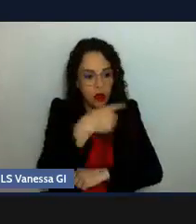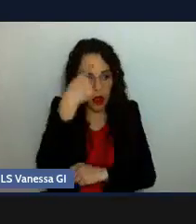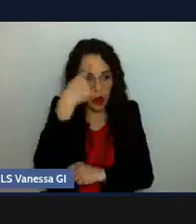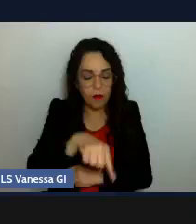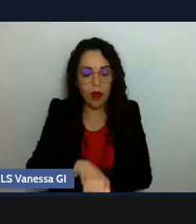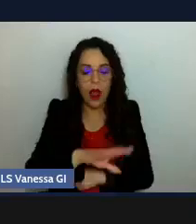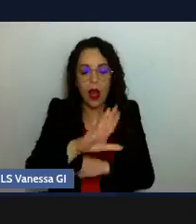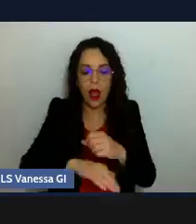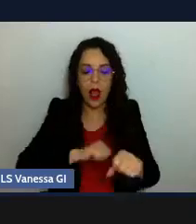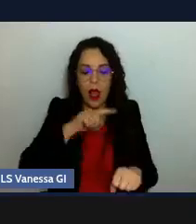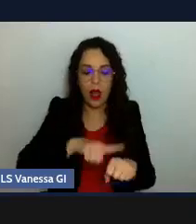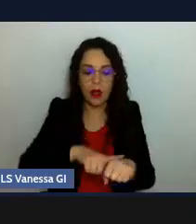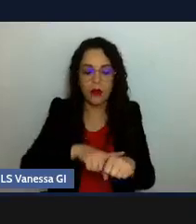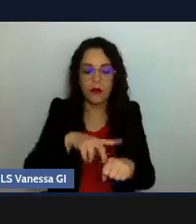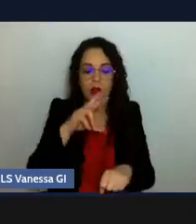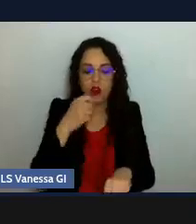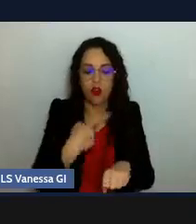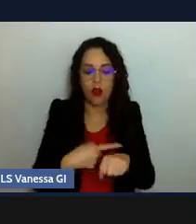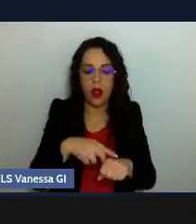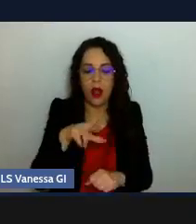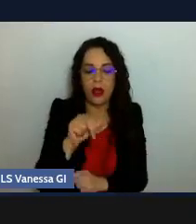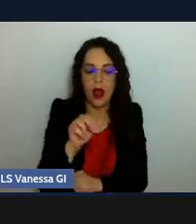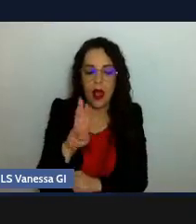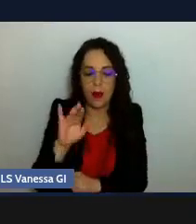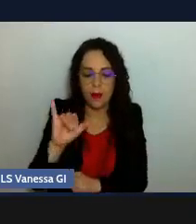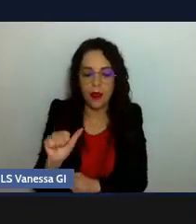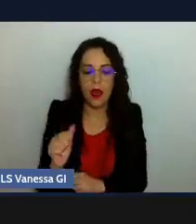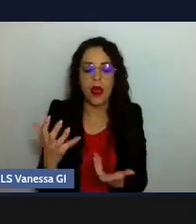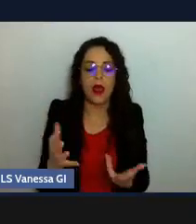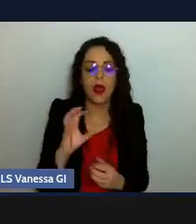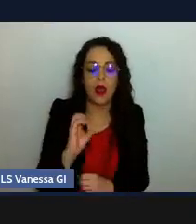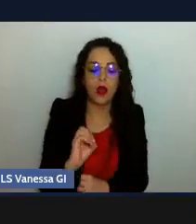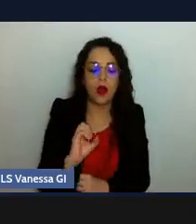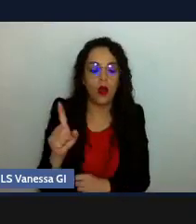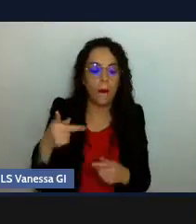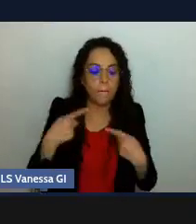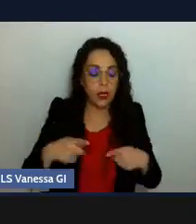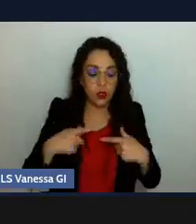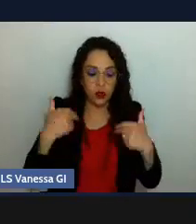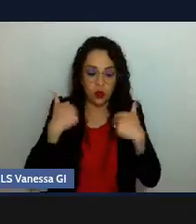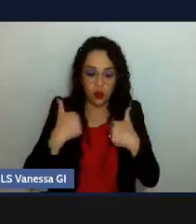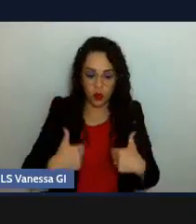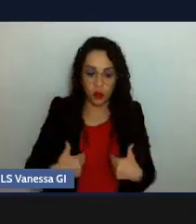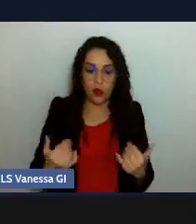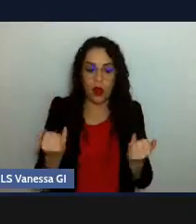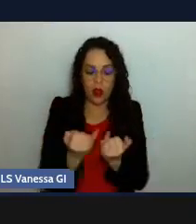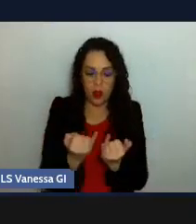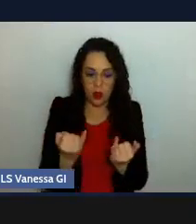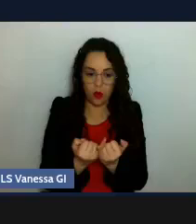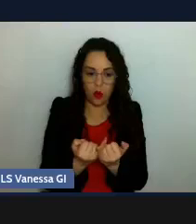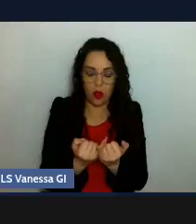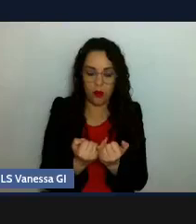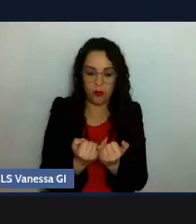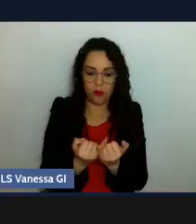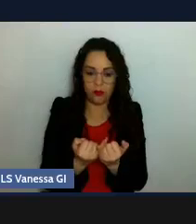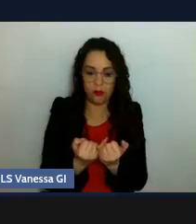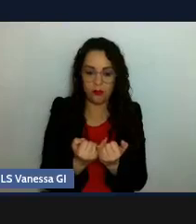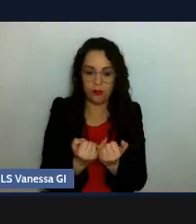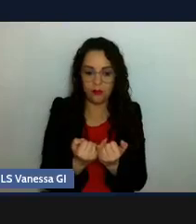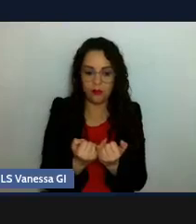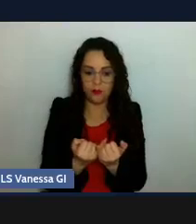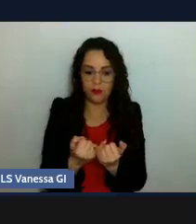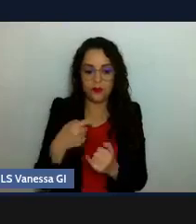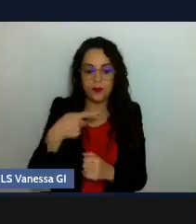enfermedades respiratorias en personas, en humanos, pero también ellos trabajan la parte